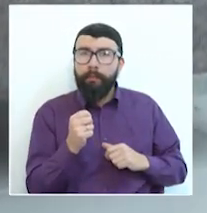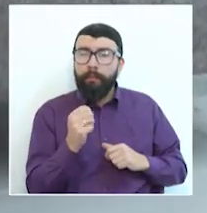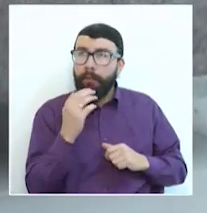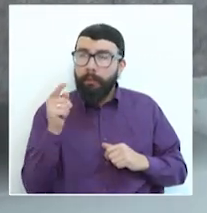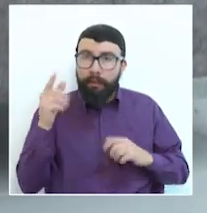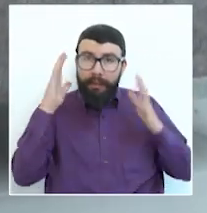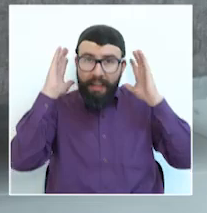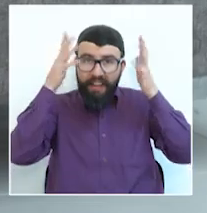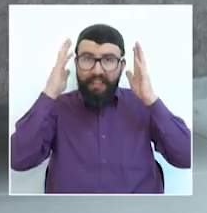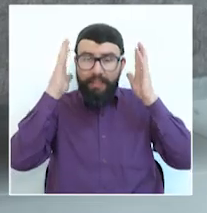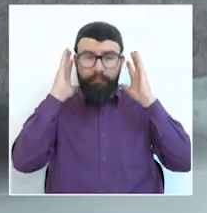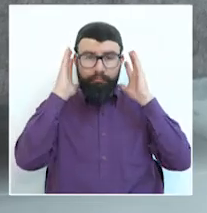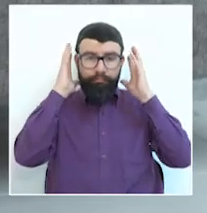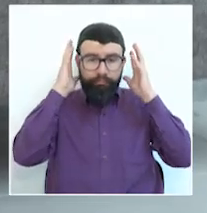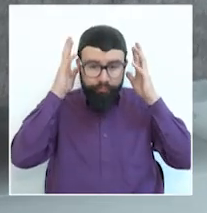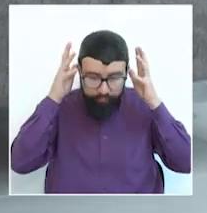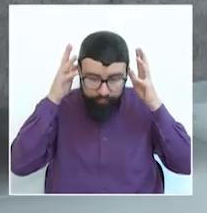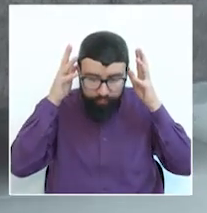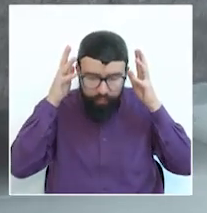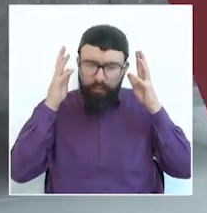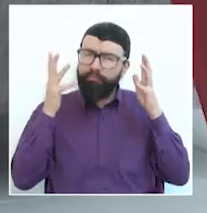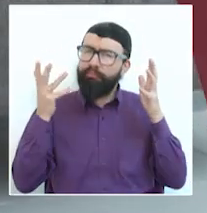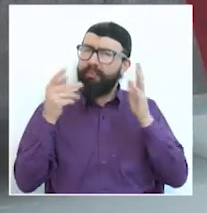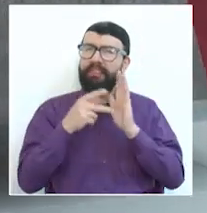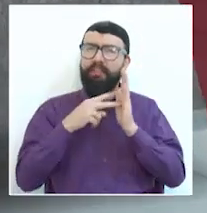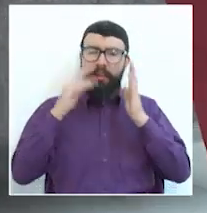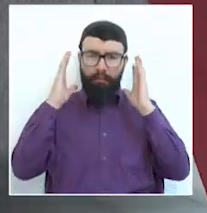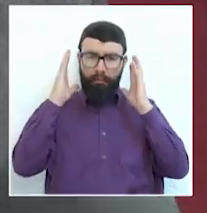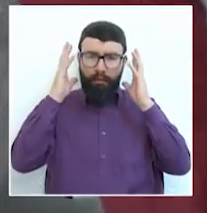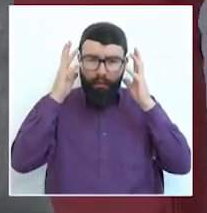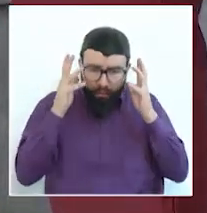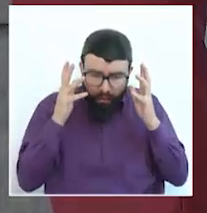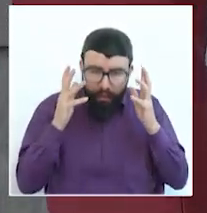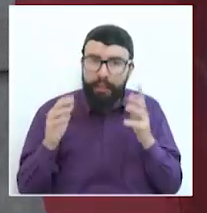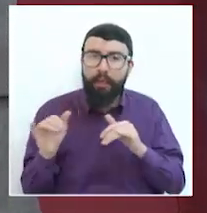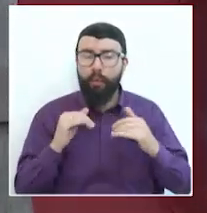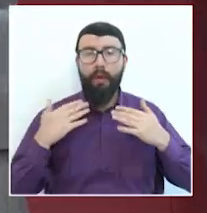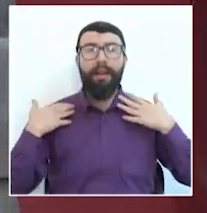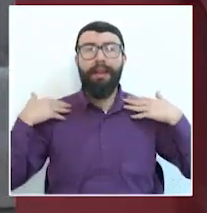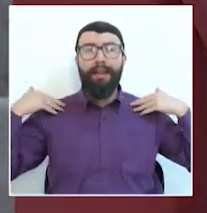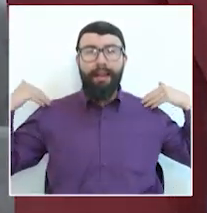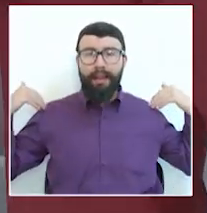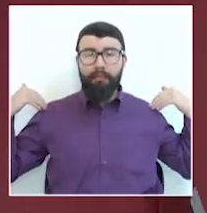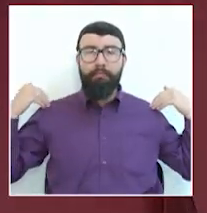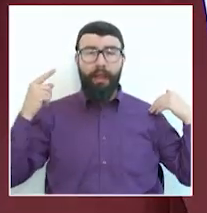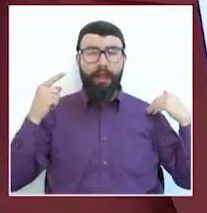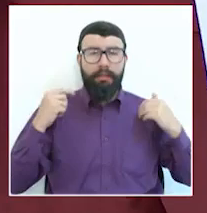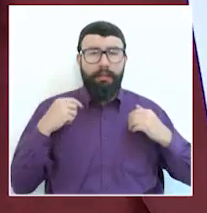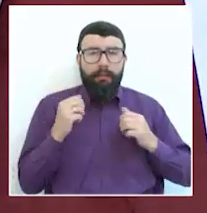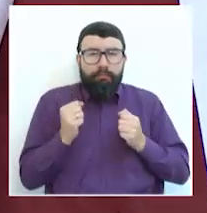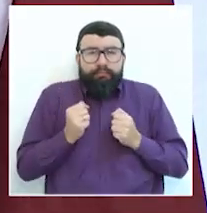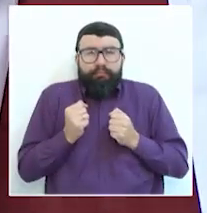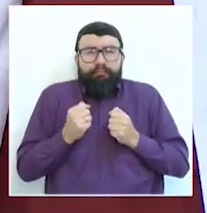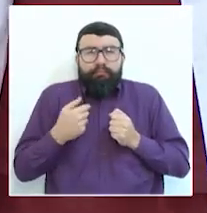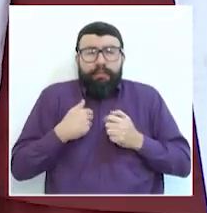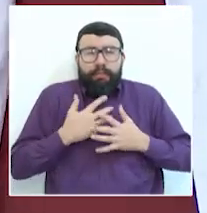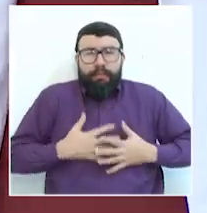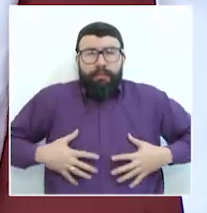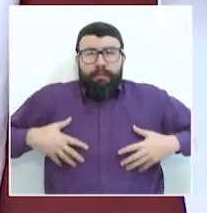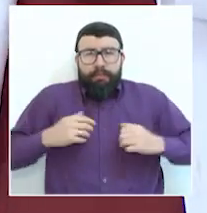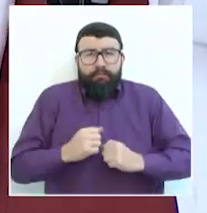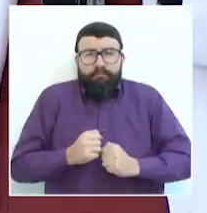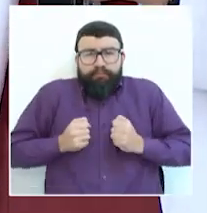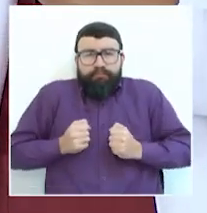está hacia adelante. ¿Eso qué nos quiere decir? Igual que los hombros, que está haciendo una retracción de pectorales.